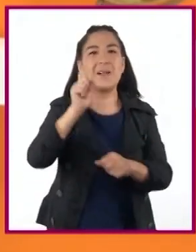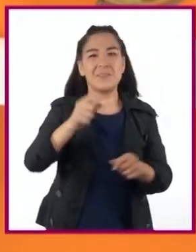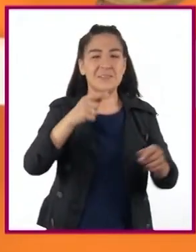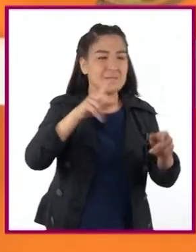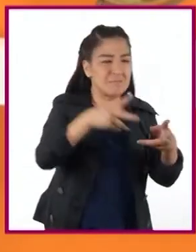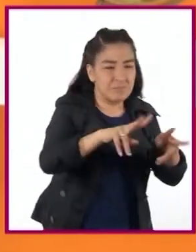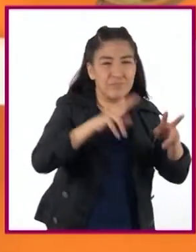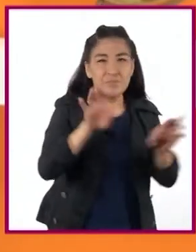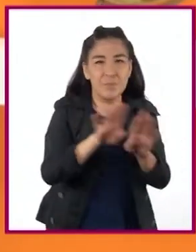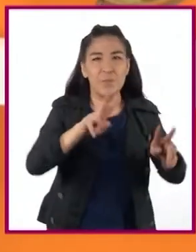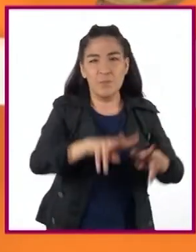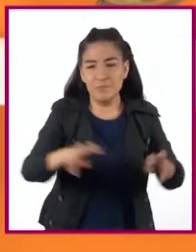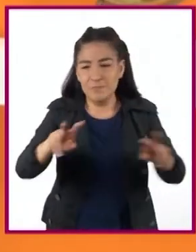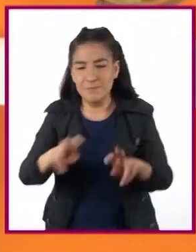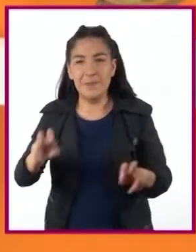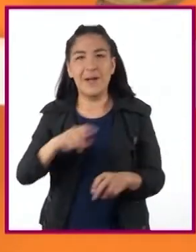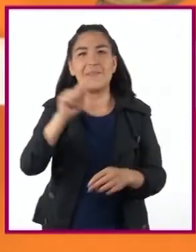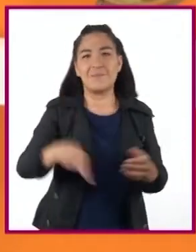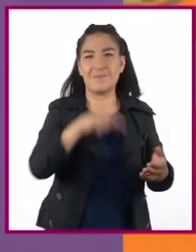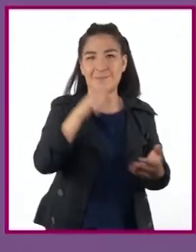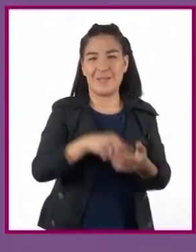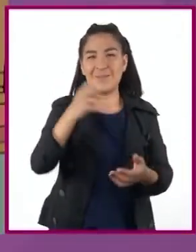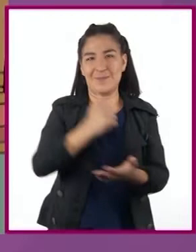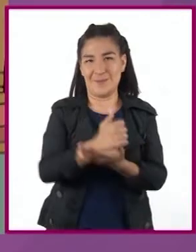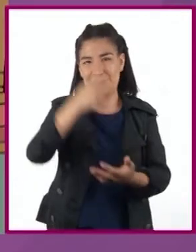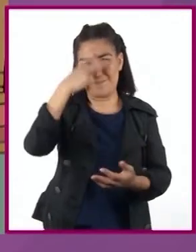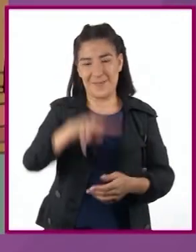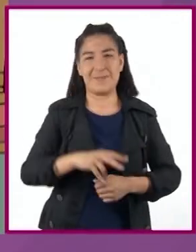Templo Mayor en la Ciudad de México. ¡Adelante!